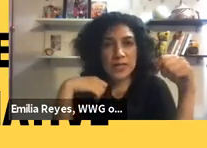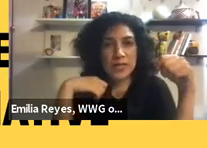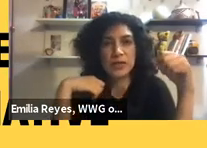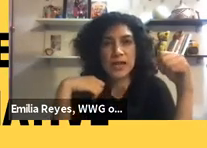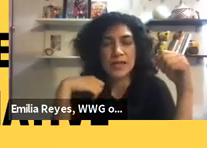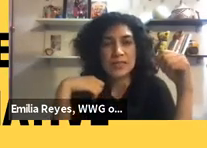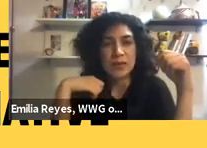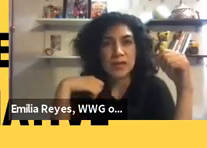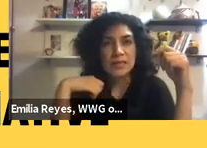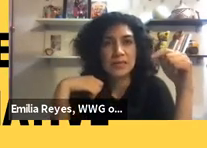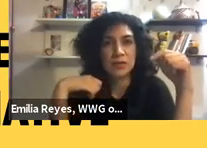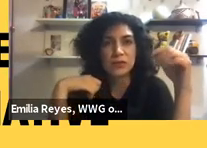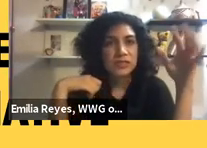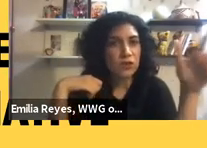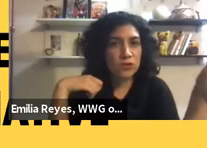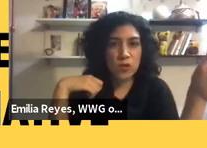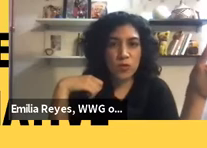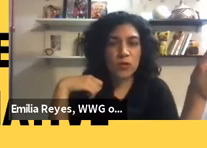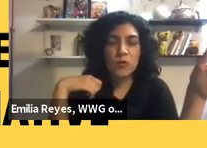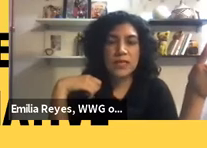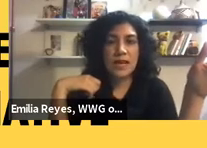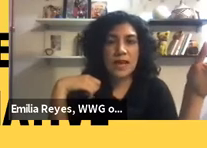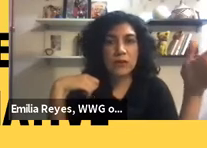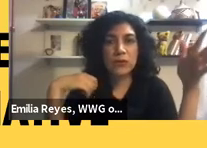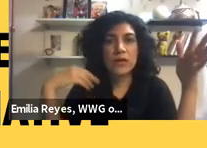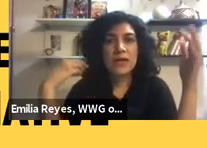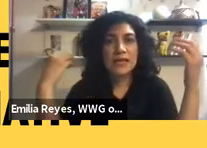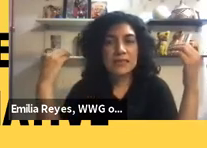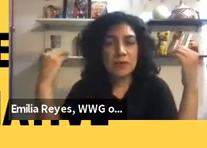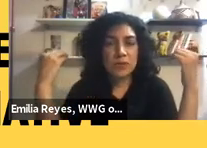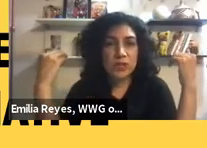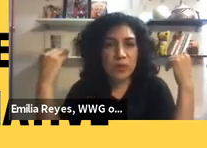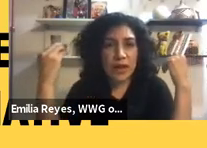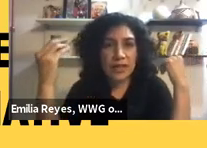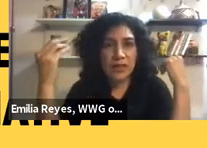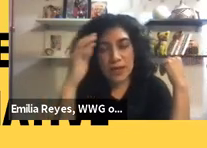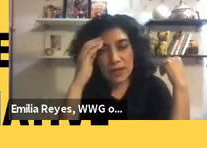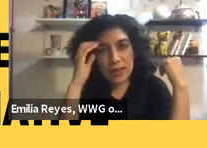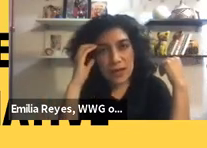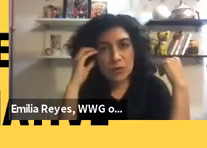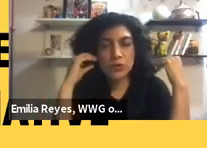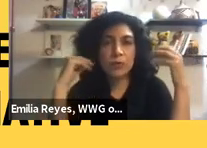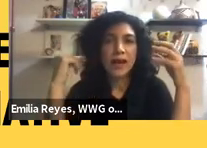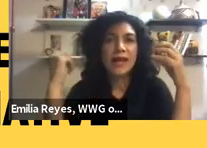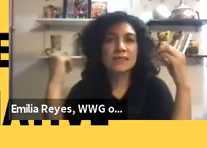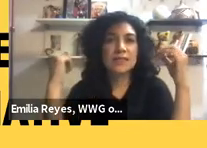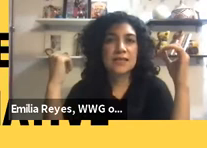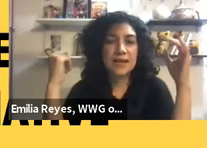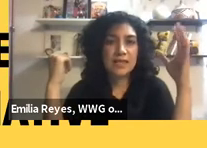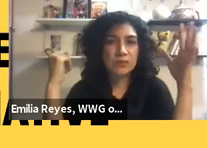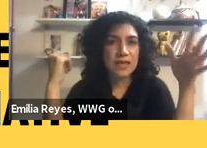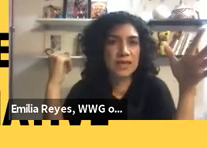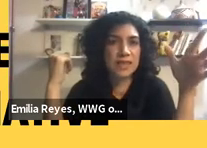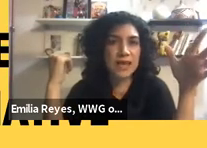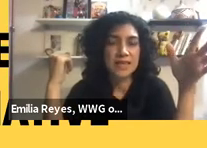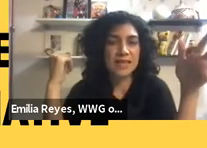puede responder a las dinámicas de negociación como ocurren en la ONU. Estamos esperando que tengamos un balance entre